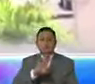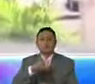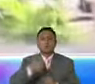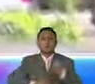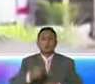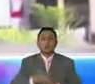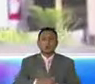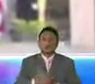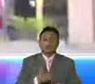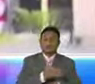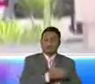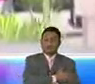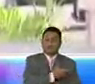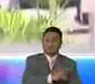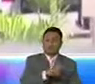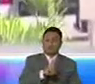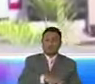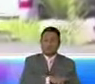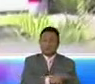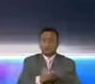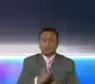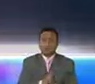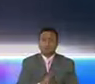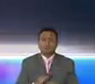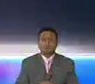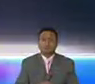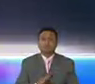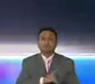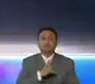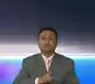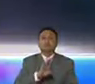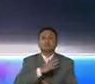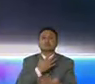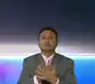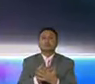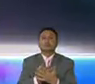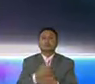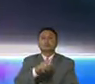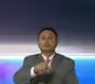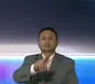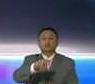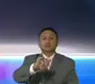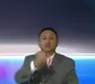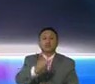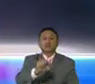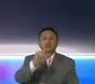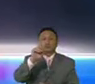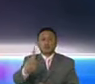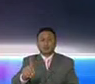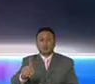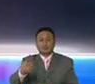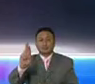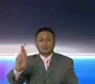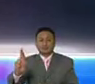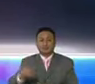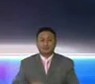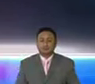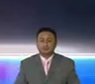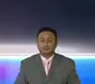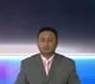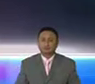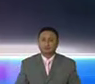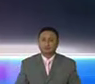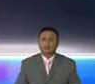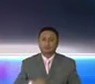mayo anterior, la Fiscalía solicitó orden de prisión en contra de Luis D.R. Y el día de ayer